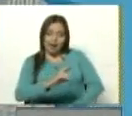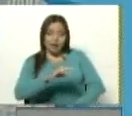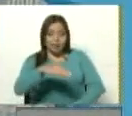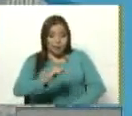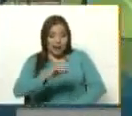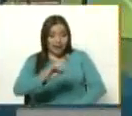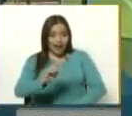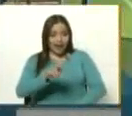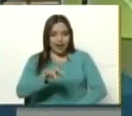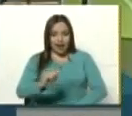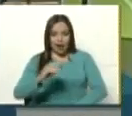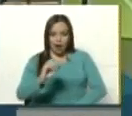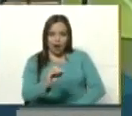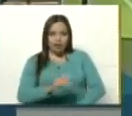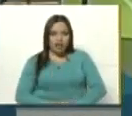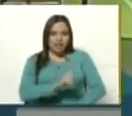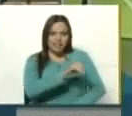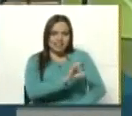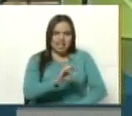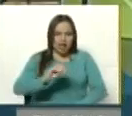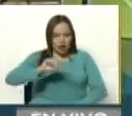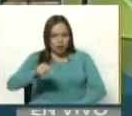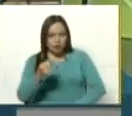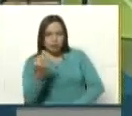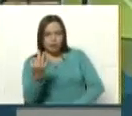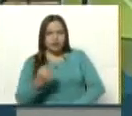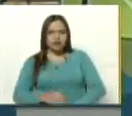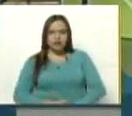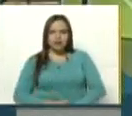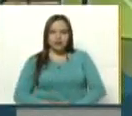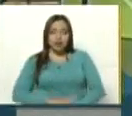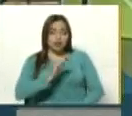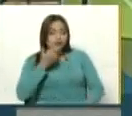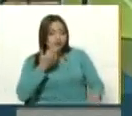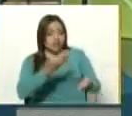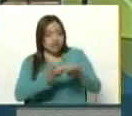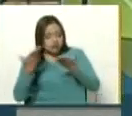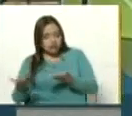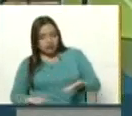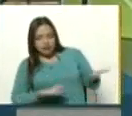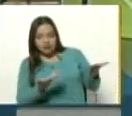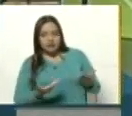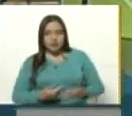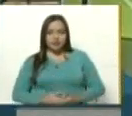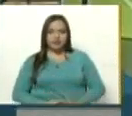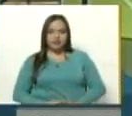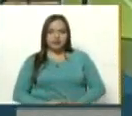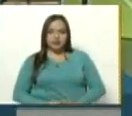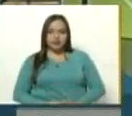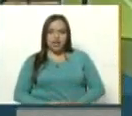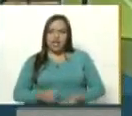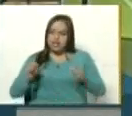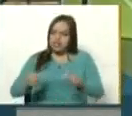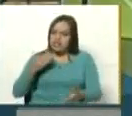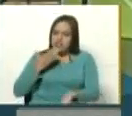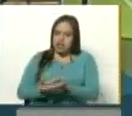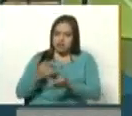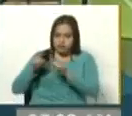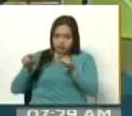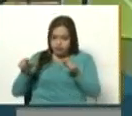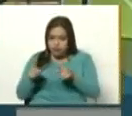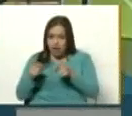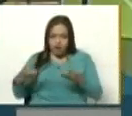está? Radio bienvenido. Macarao 100.3. Muchas gracias. Gracias a usted por la invitación. Gracias a usted por acompañarnos además en